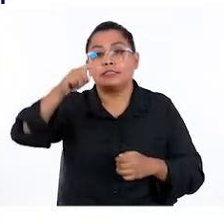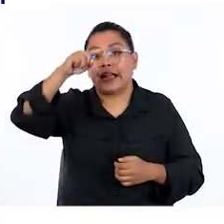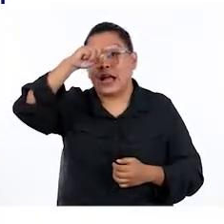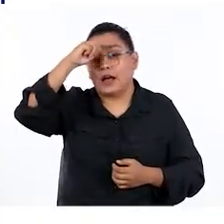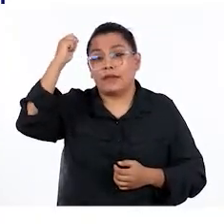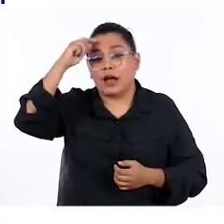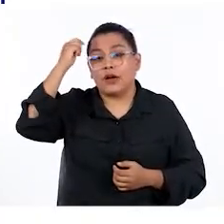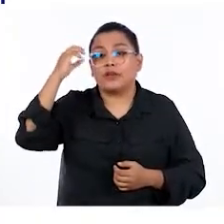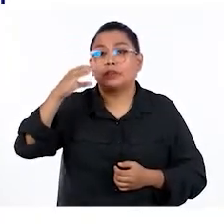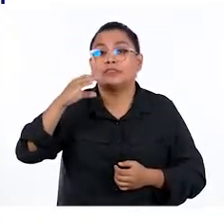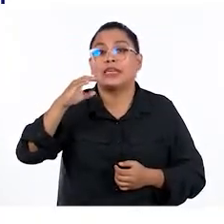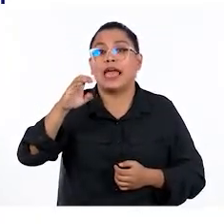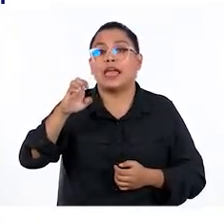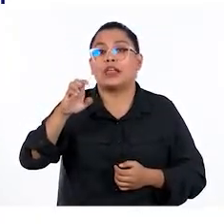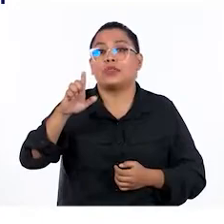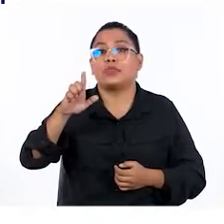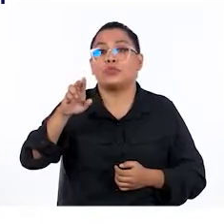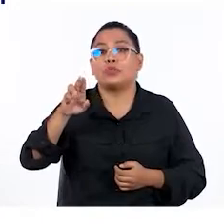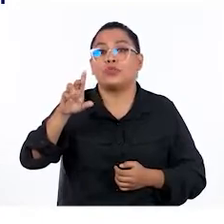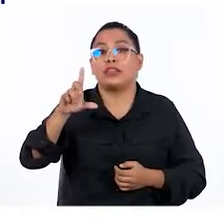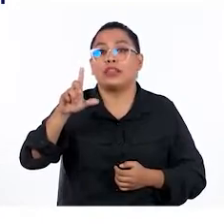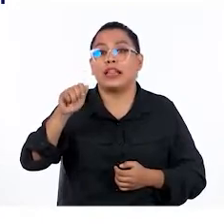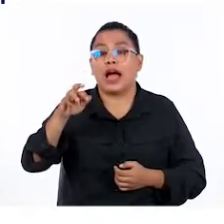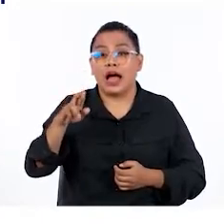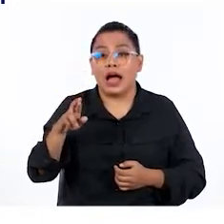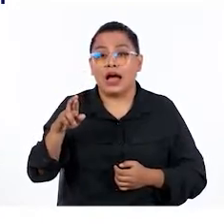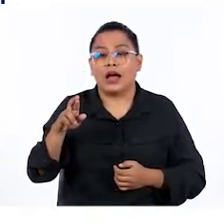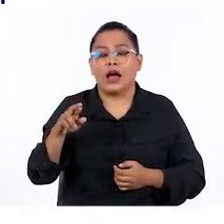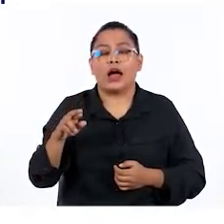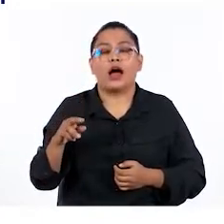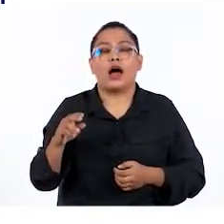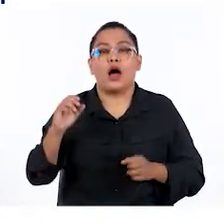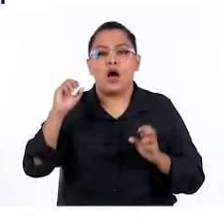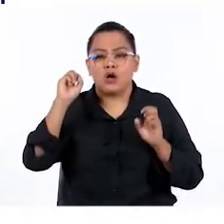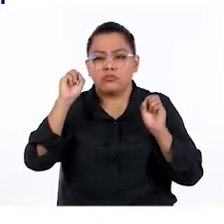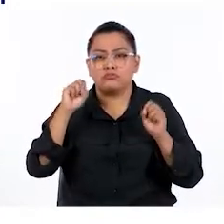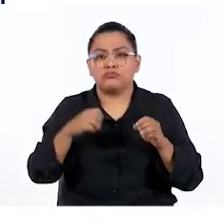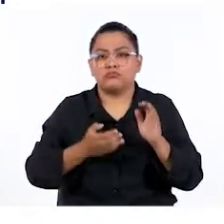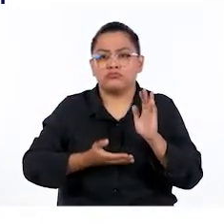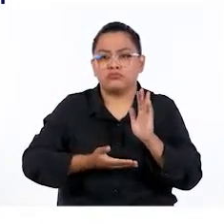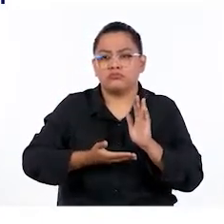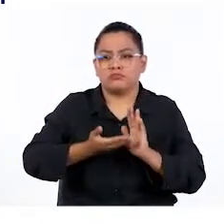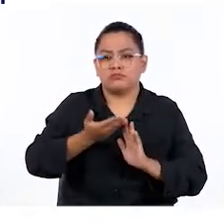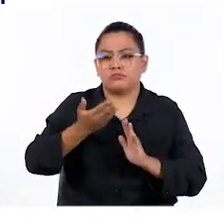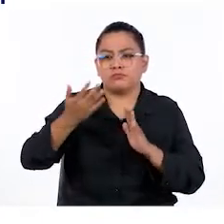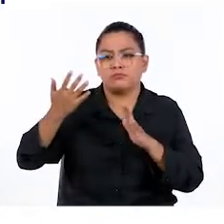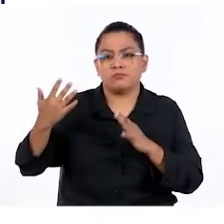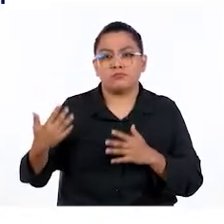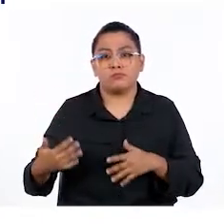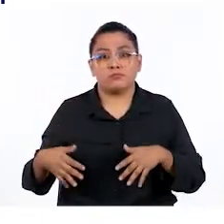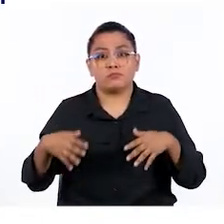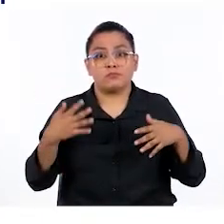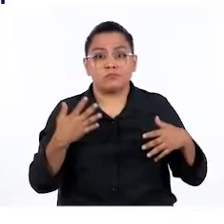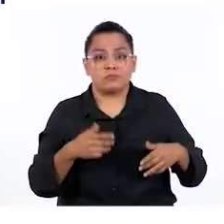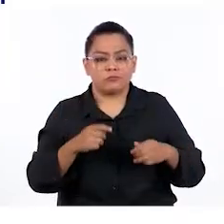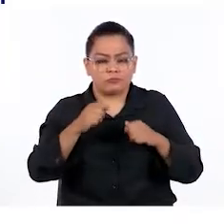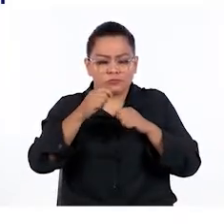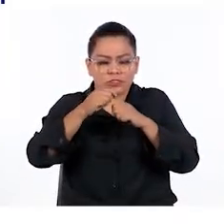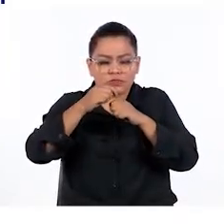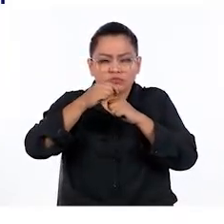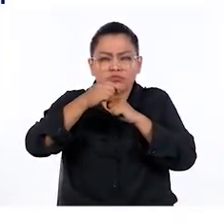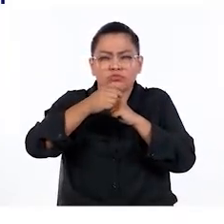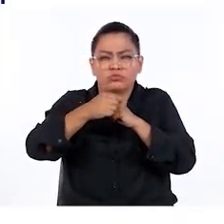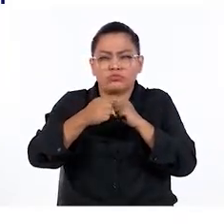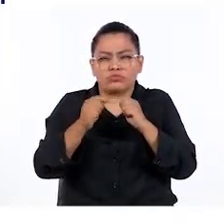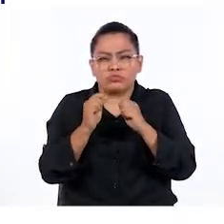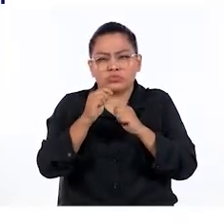celular. El trabajo celular es aquel trabajo que permite desarrollar todas nuestras actividades a un nivel celular. Y